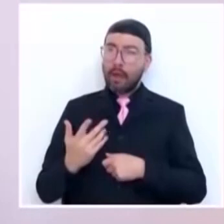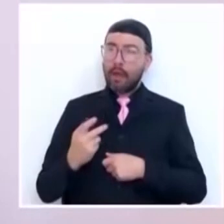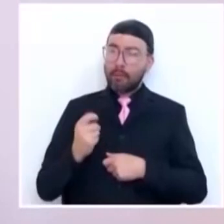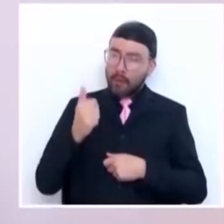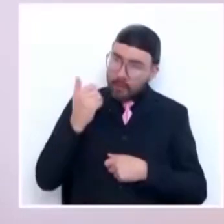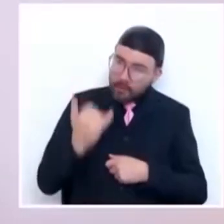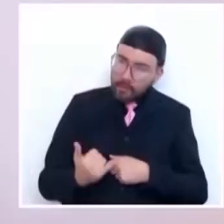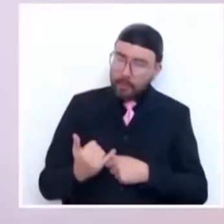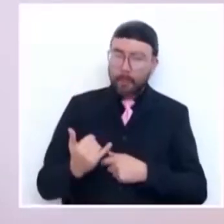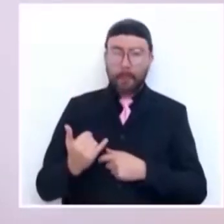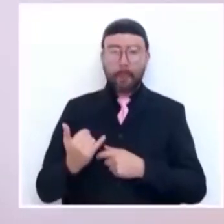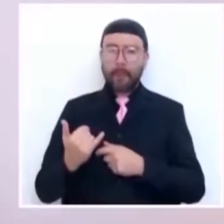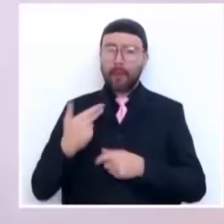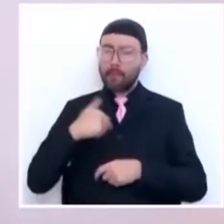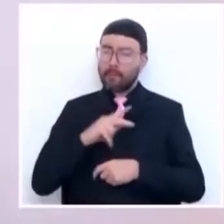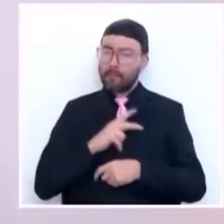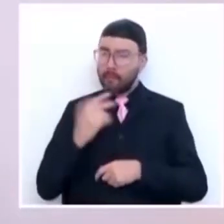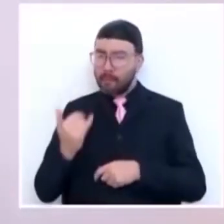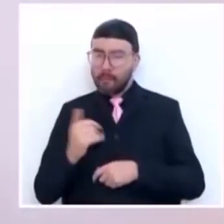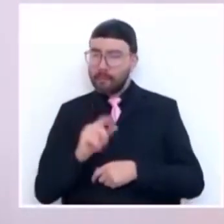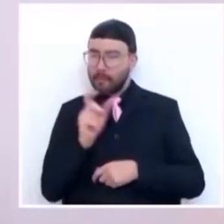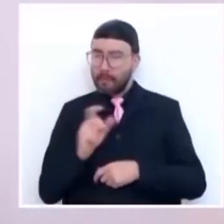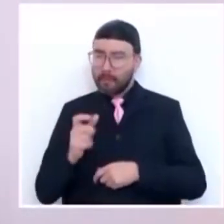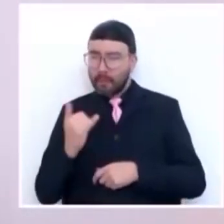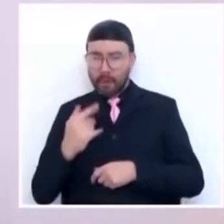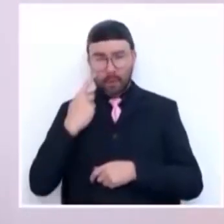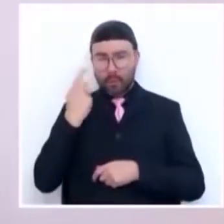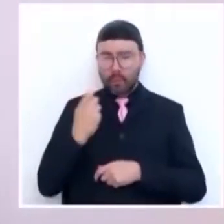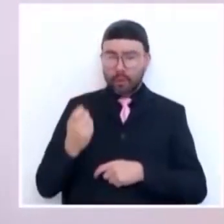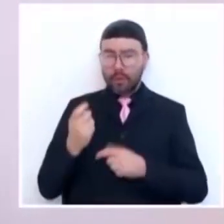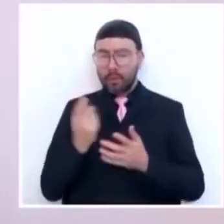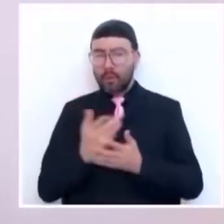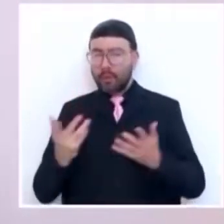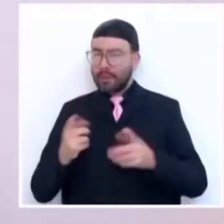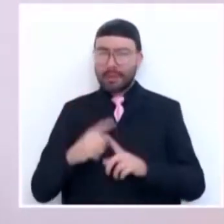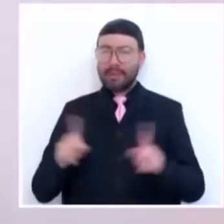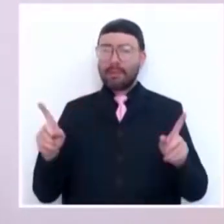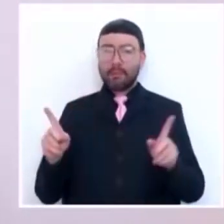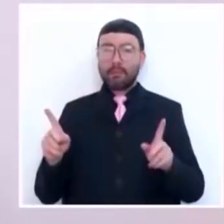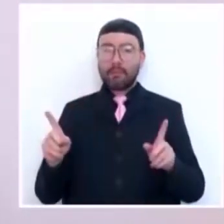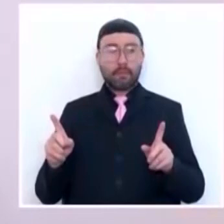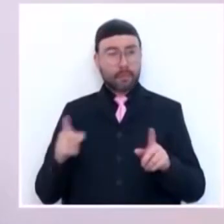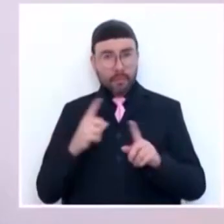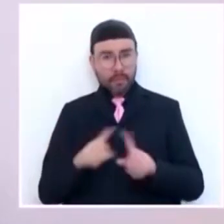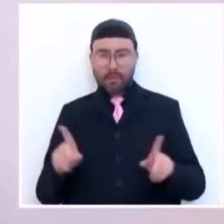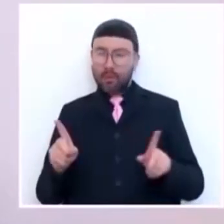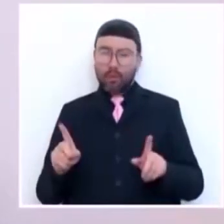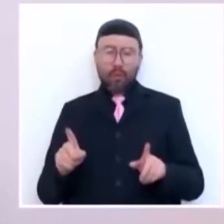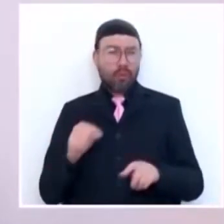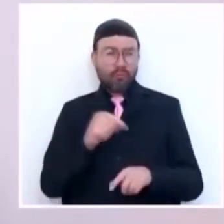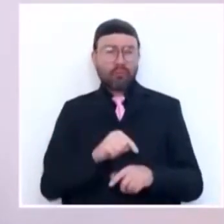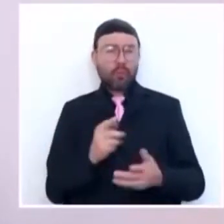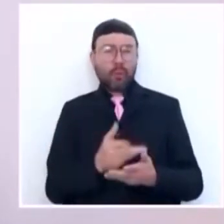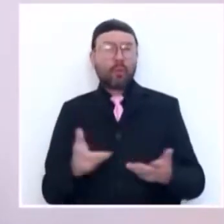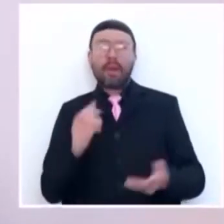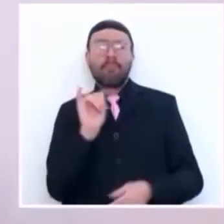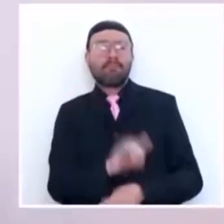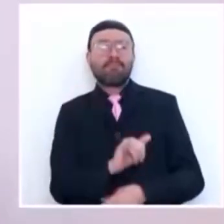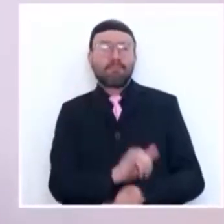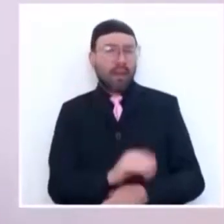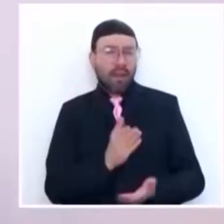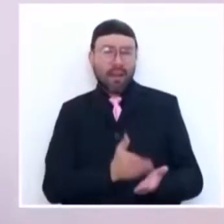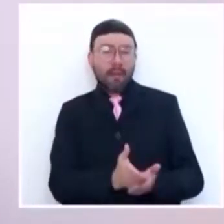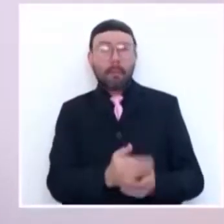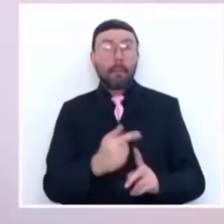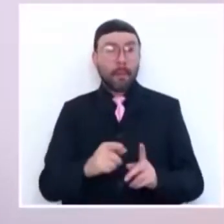los pacientes, ustedes, a que busquemos cosas distintas. Ni siquiera distintas, cosas que ya existían, pero que teníamos que